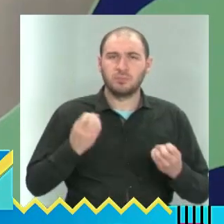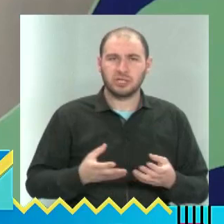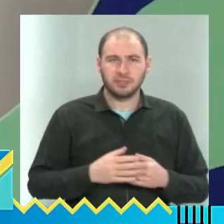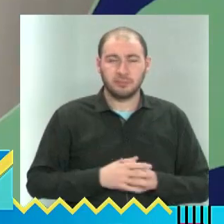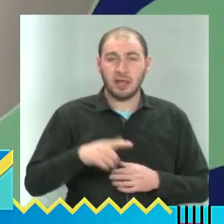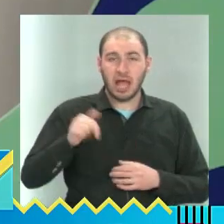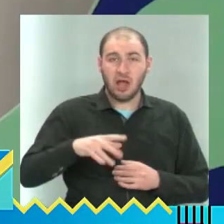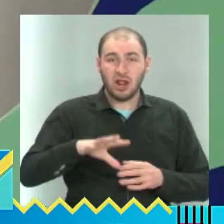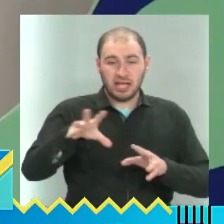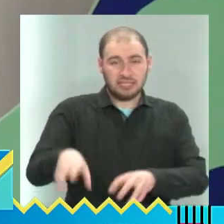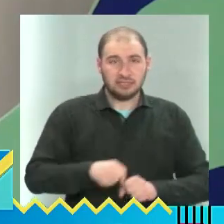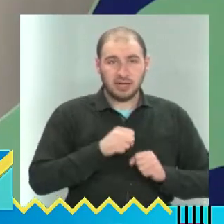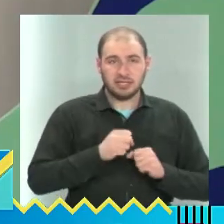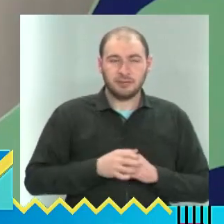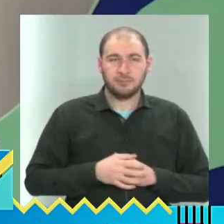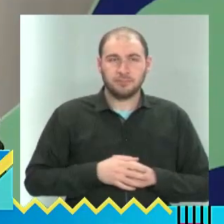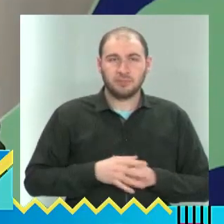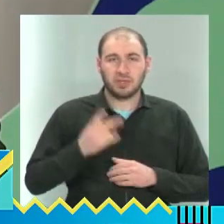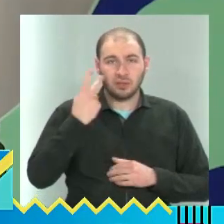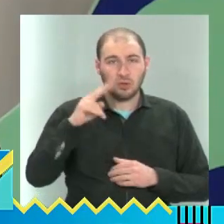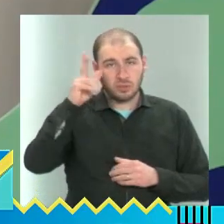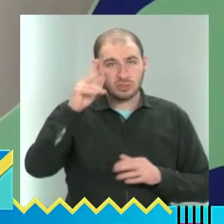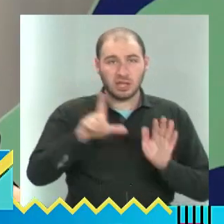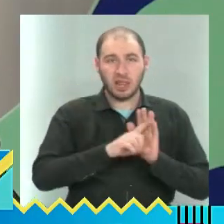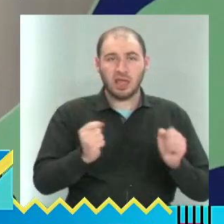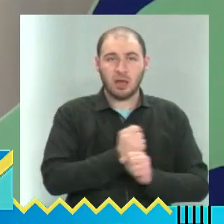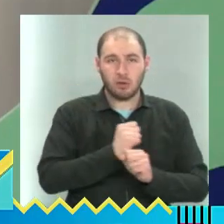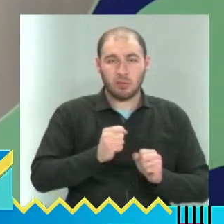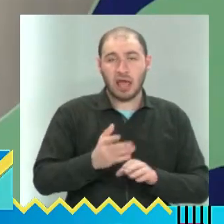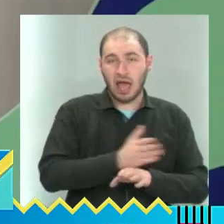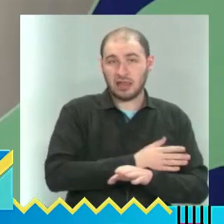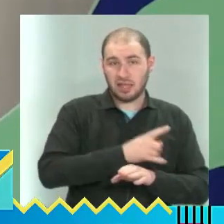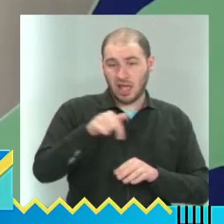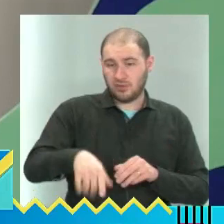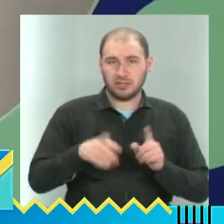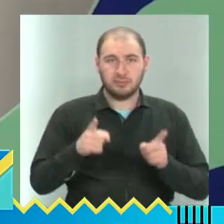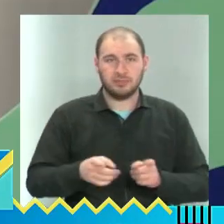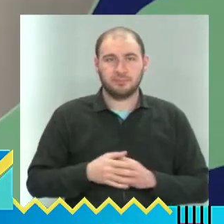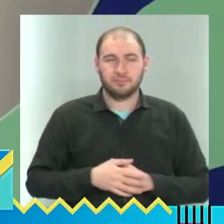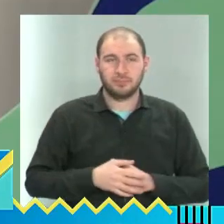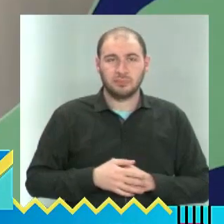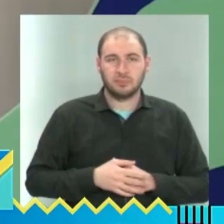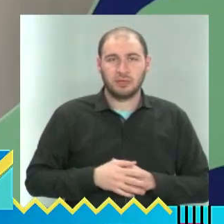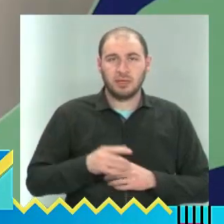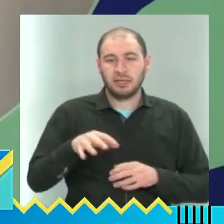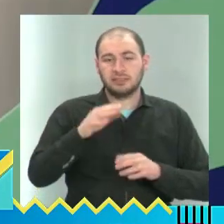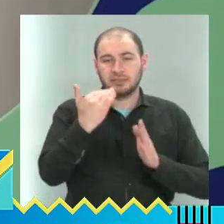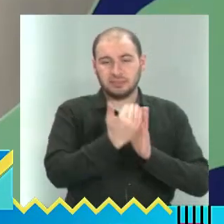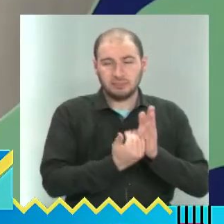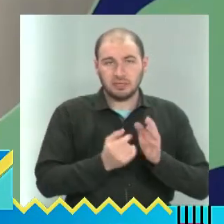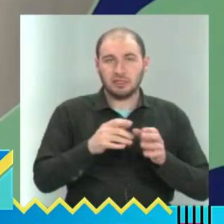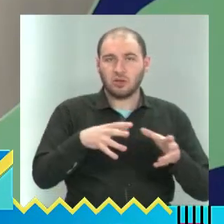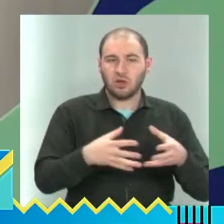hoy en día la trata, y en el 2008 cuando salió la ley, y con anterioridad, y ahora, digamos, se puede dividir en una